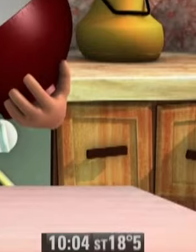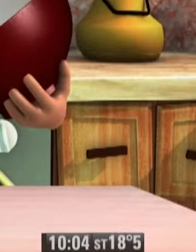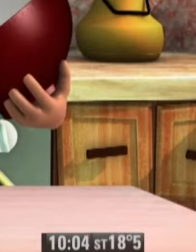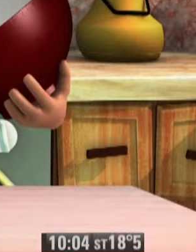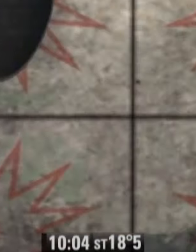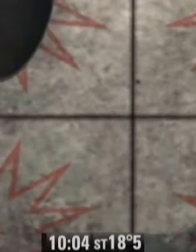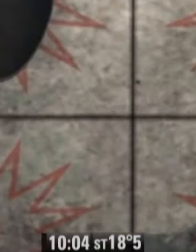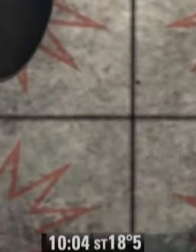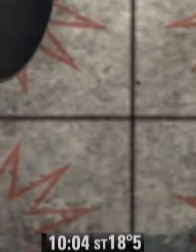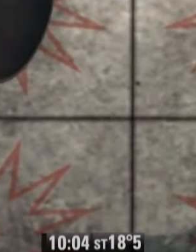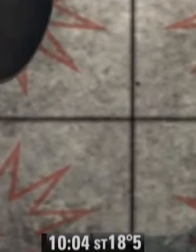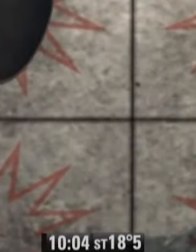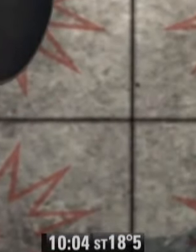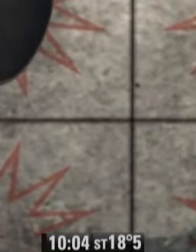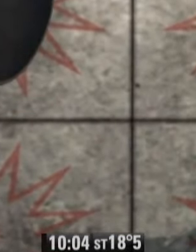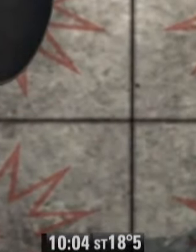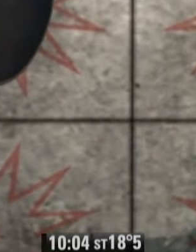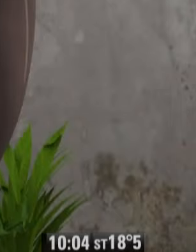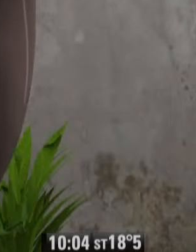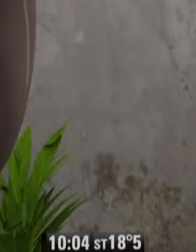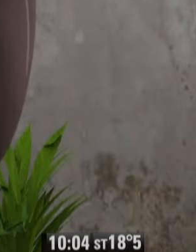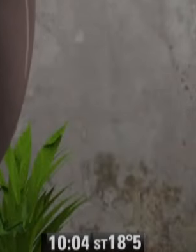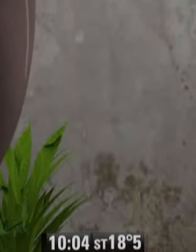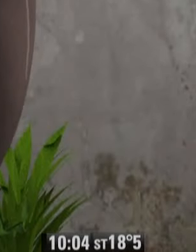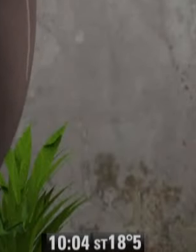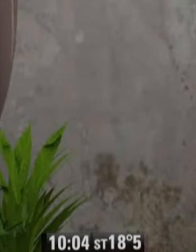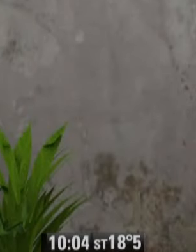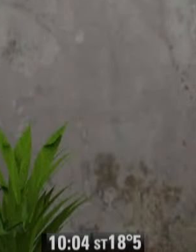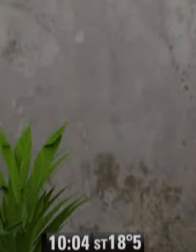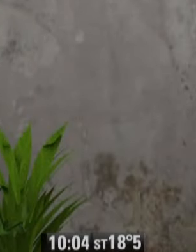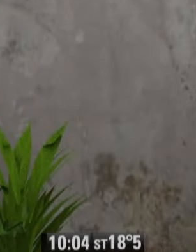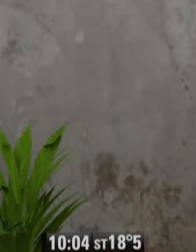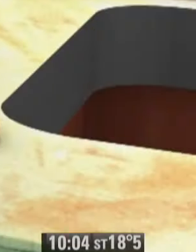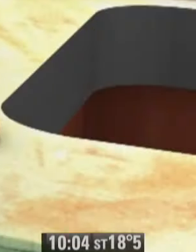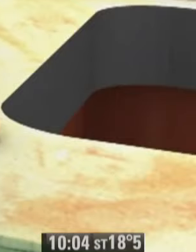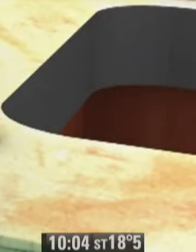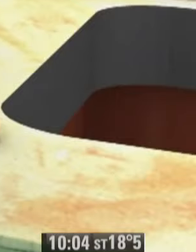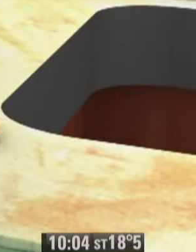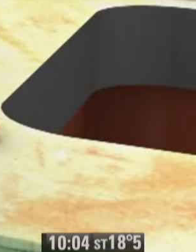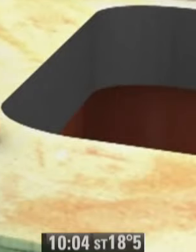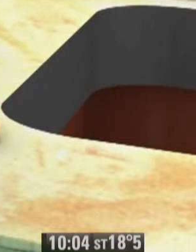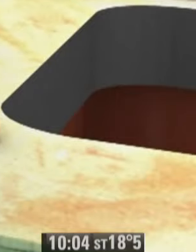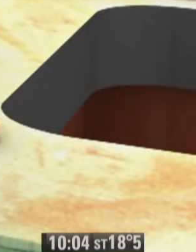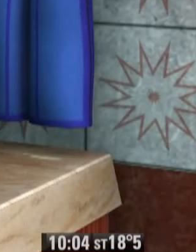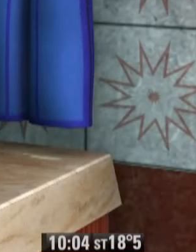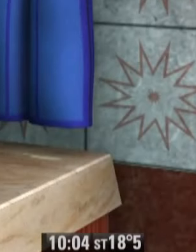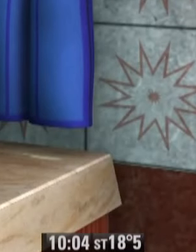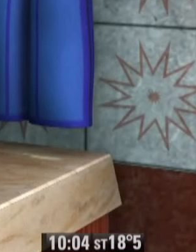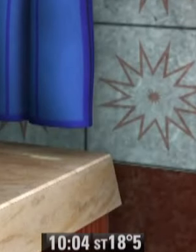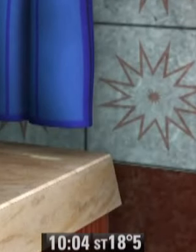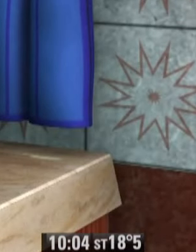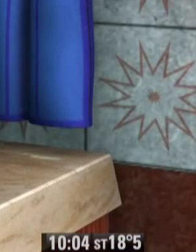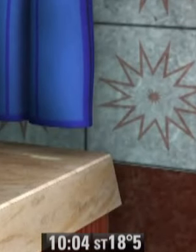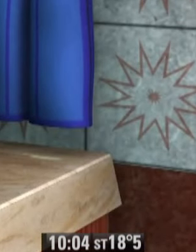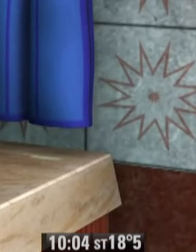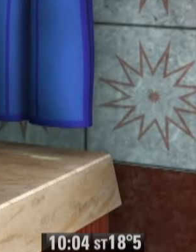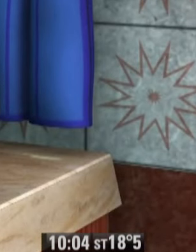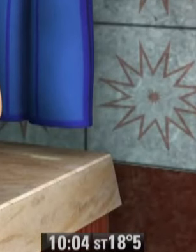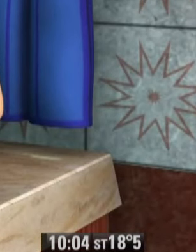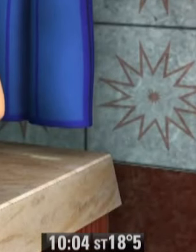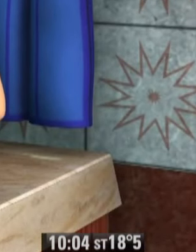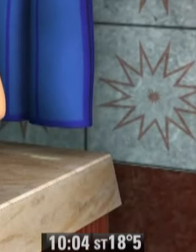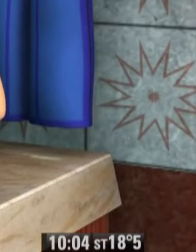De sabrosas aventuras para ir a jugar. Lleva las historias de mi abuelo, pedacitos de sonrisa con limón